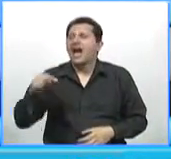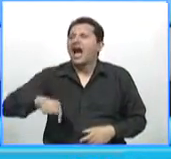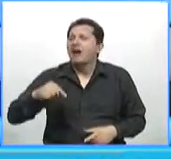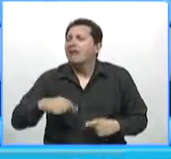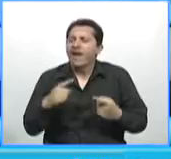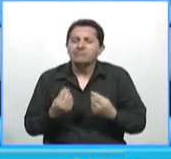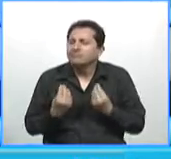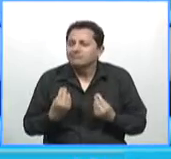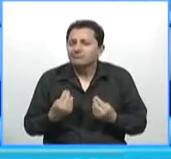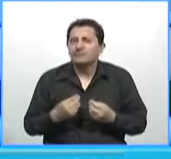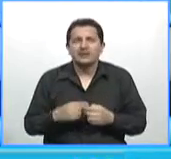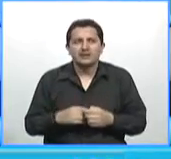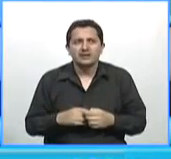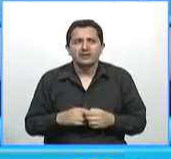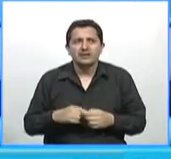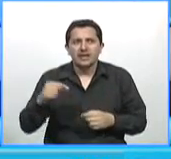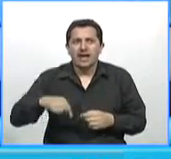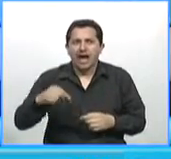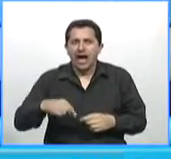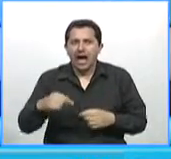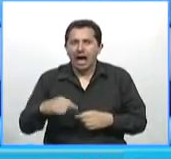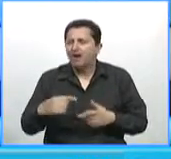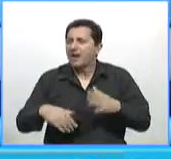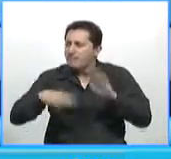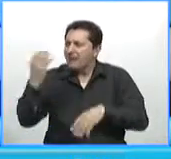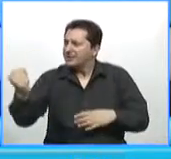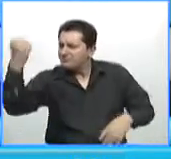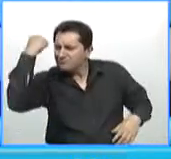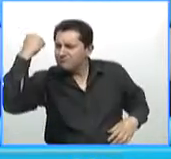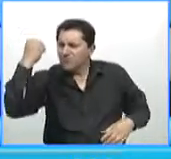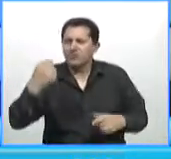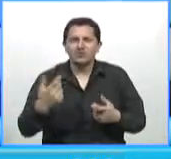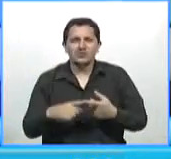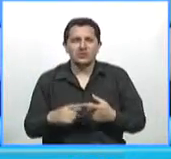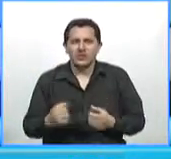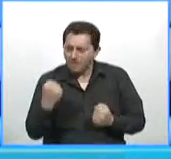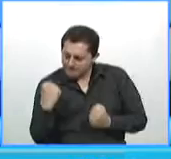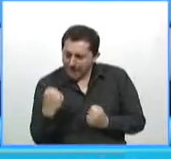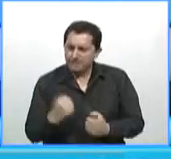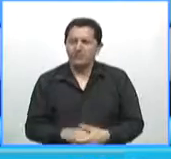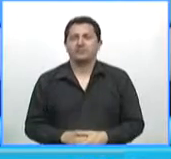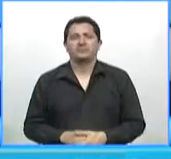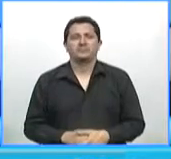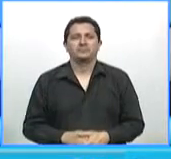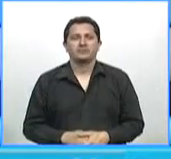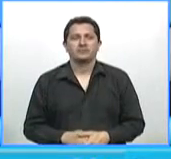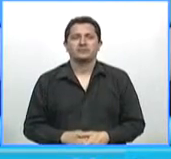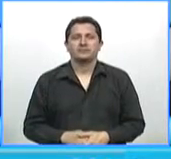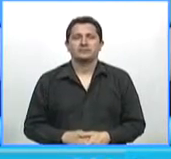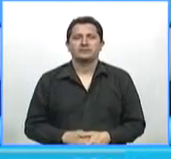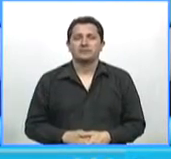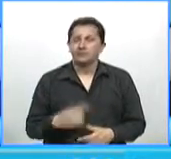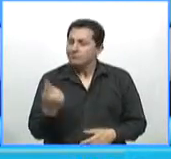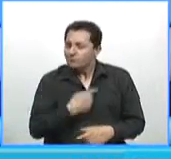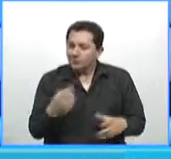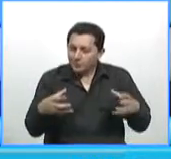bueno, todas, ¿viste? Ahora empiezan a usar más el puño, a descansar. Le metes el ganchito, vamos todavía. Y lo que hicimos, que